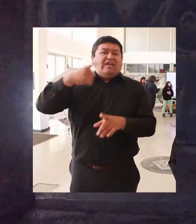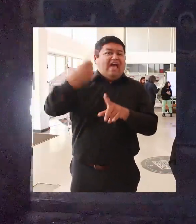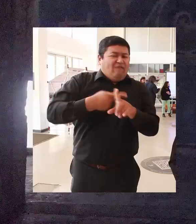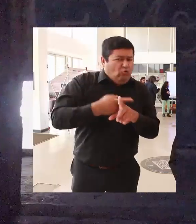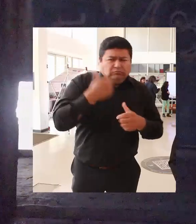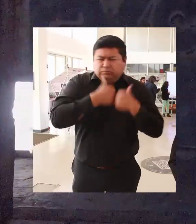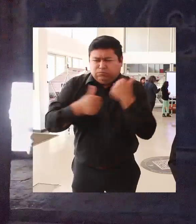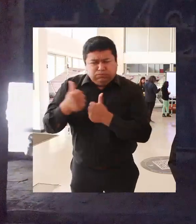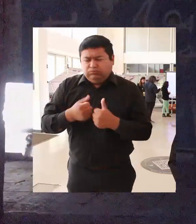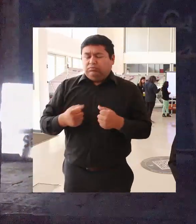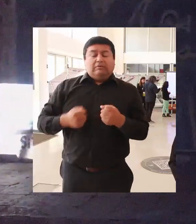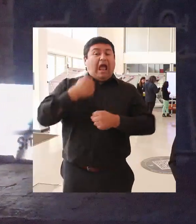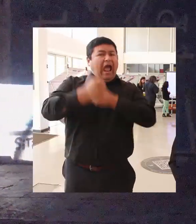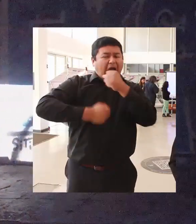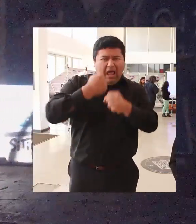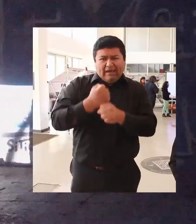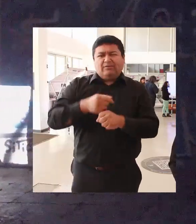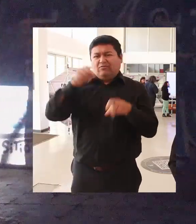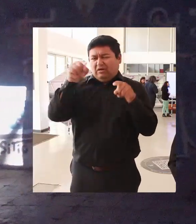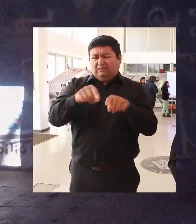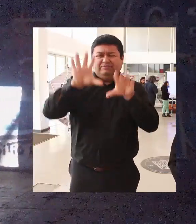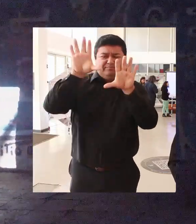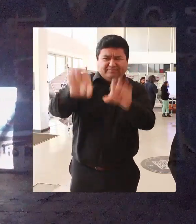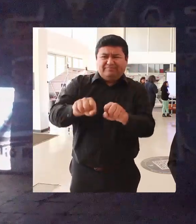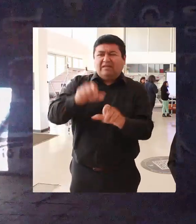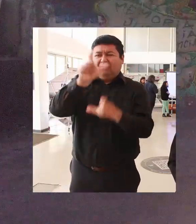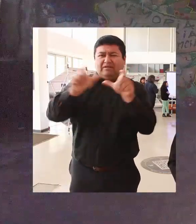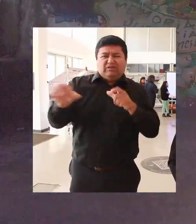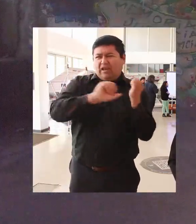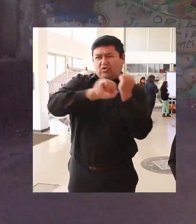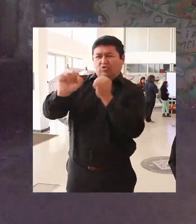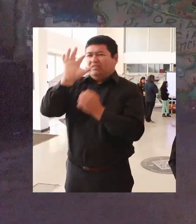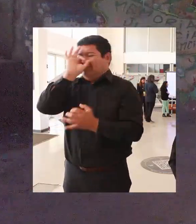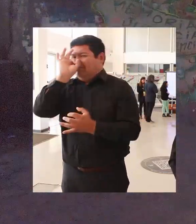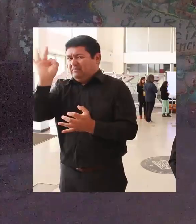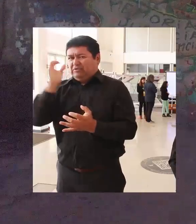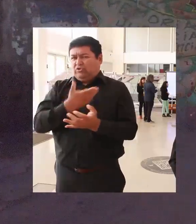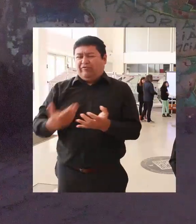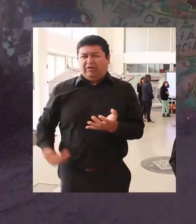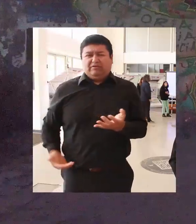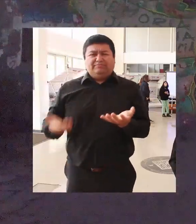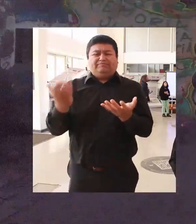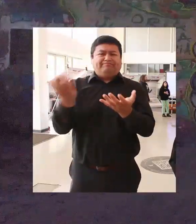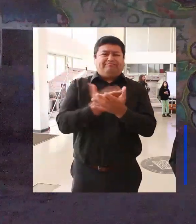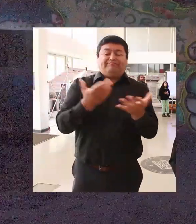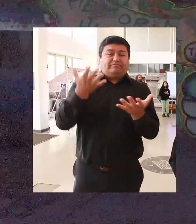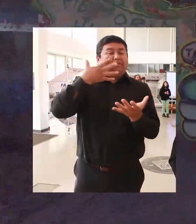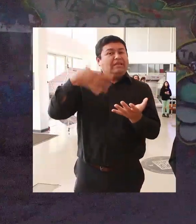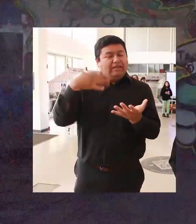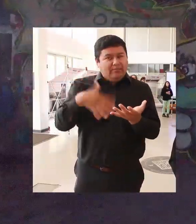lugar que cumple muchos años de detención y tortura a los distintos opositores a la dictadura. Entonces, es un lugar que es importante de